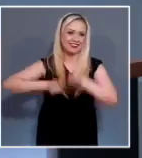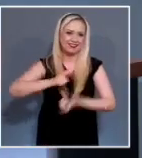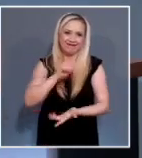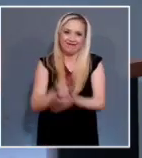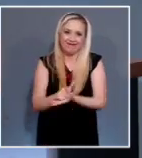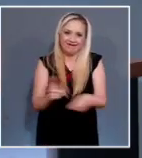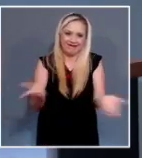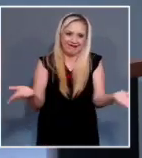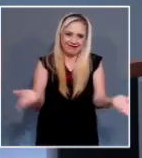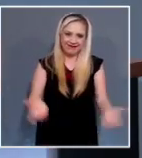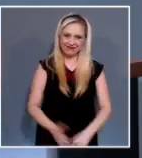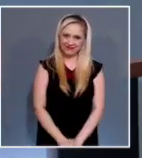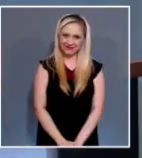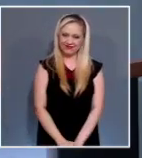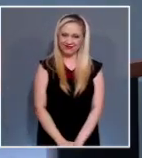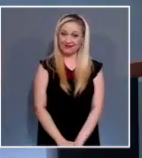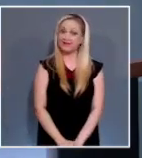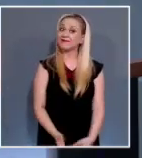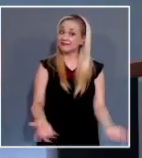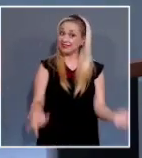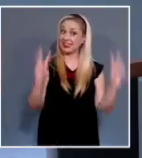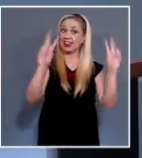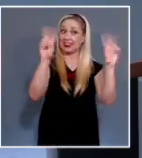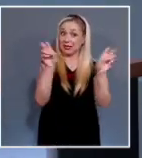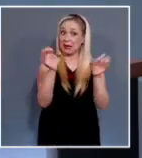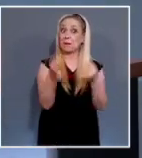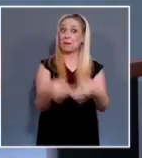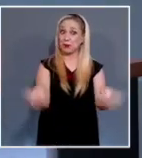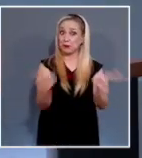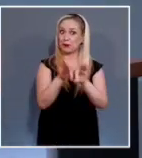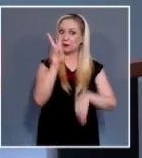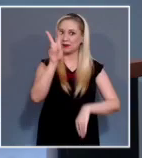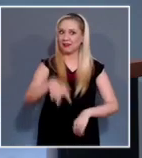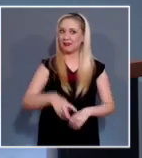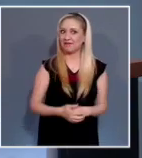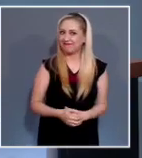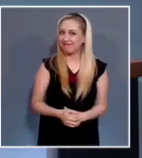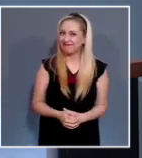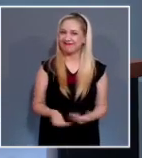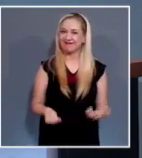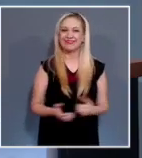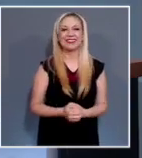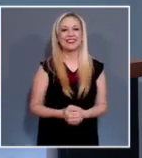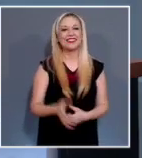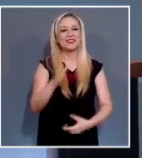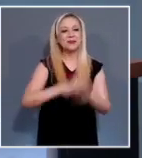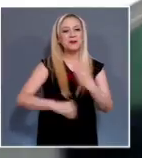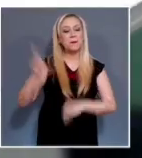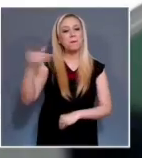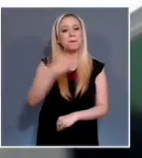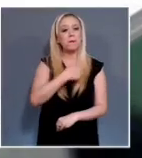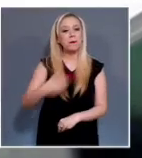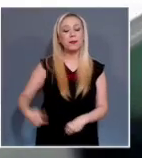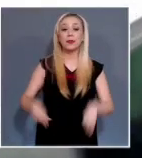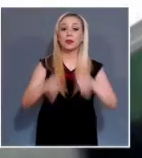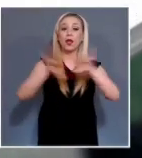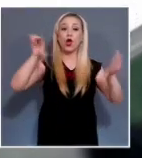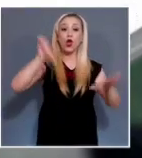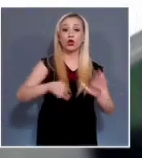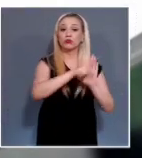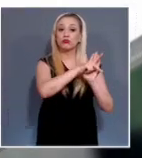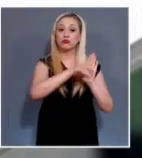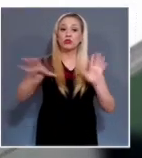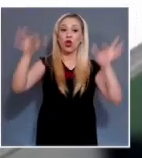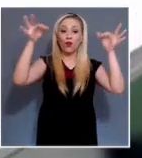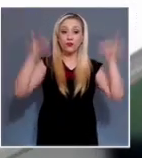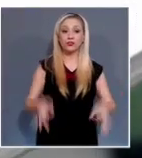Pues ahí este tema de importante coyuntura. Mientras tanto, el Ejecutivo Federal publicó en el Diario Oficial de la Federación el decreto de